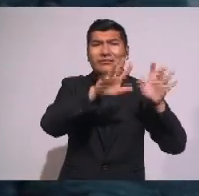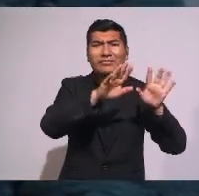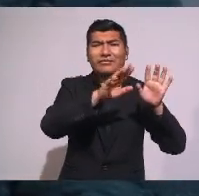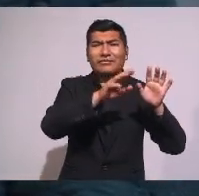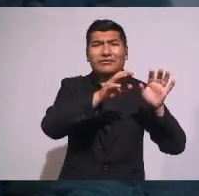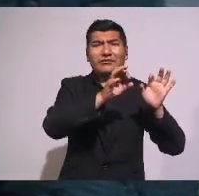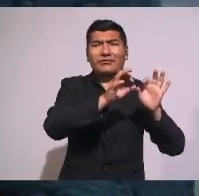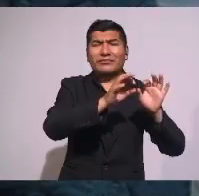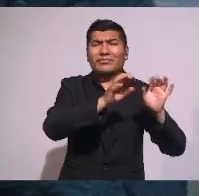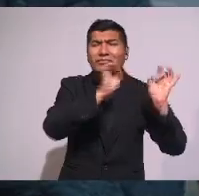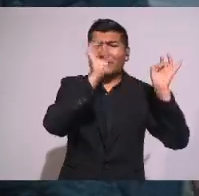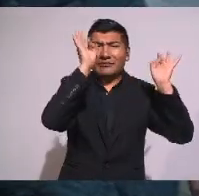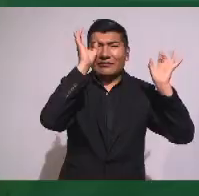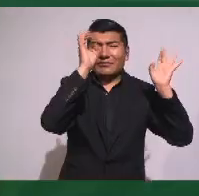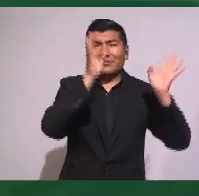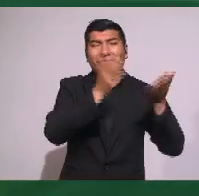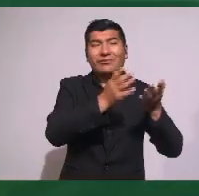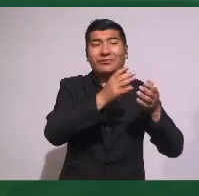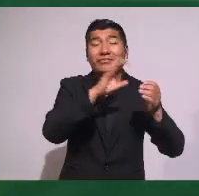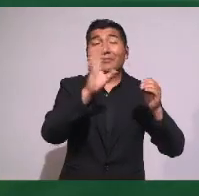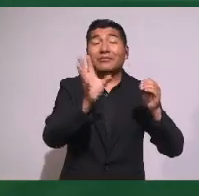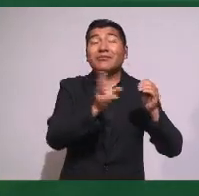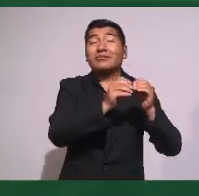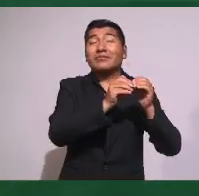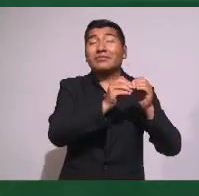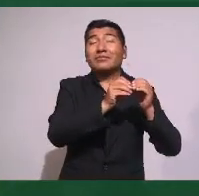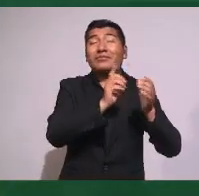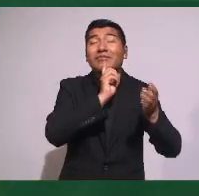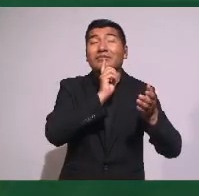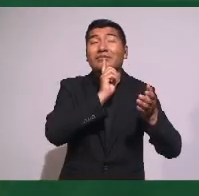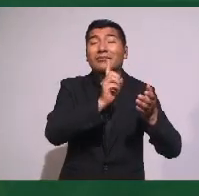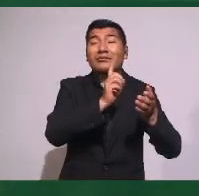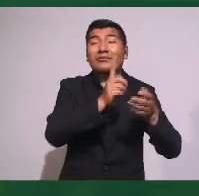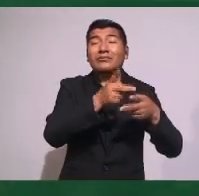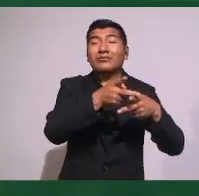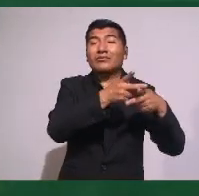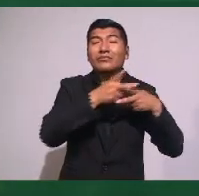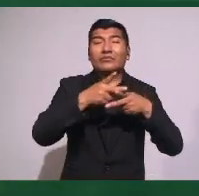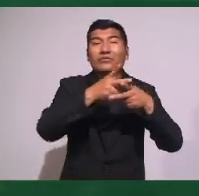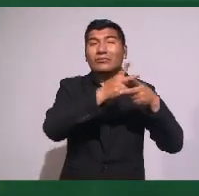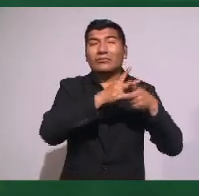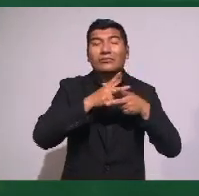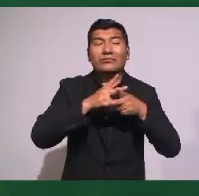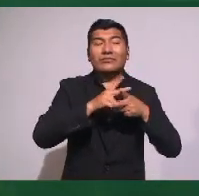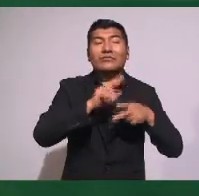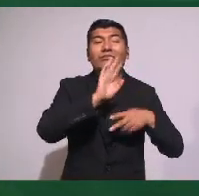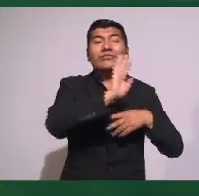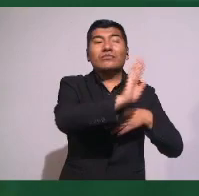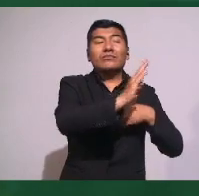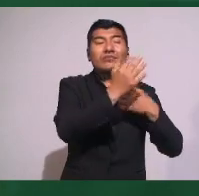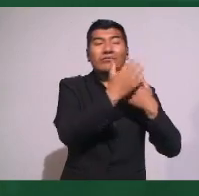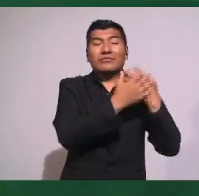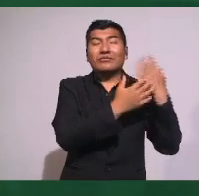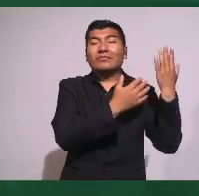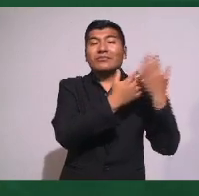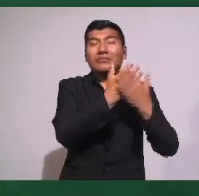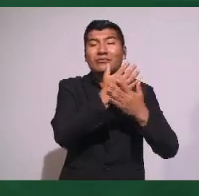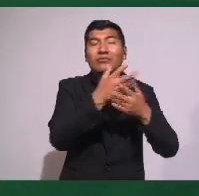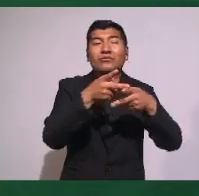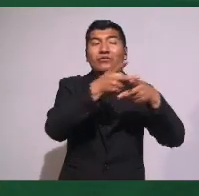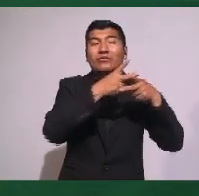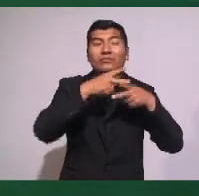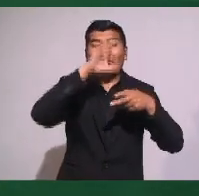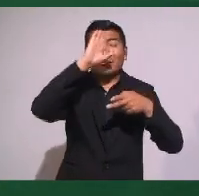bastante importante. Más, es cuidar al hermano, cuidar del